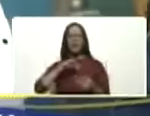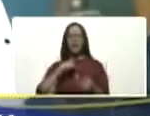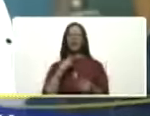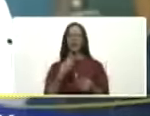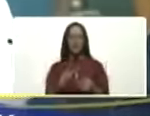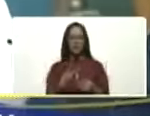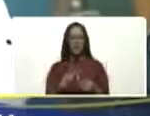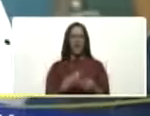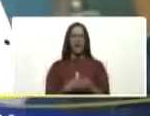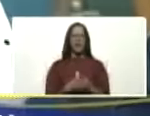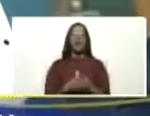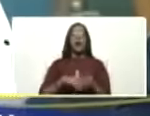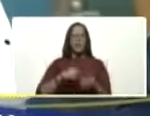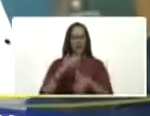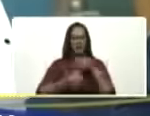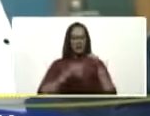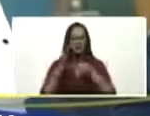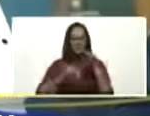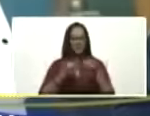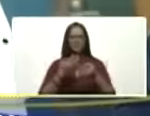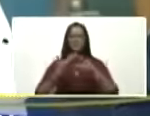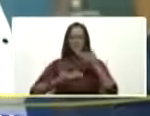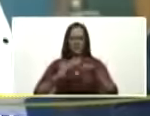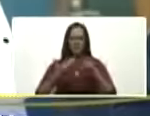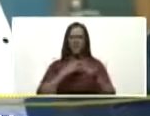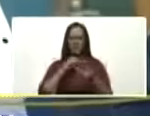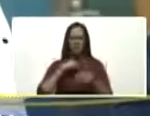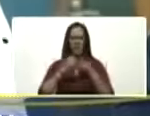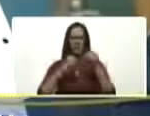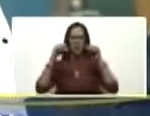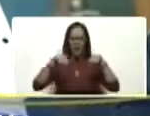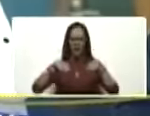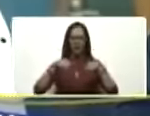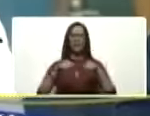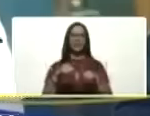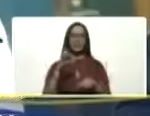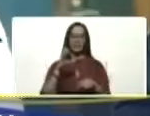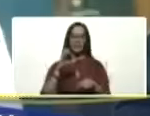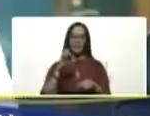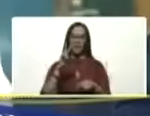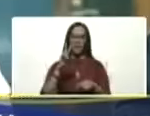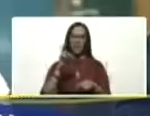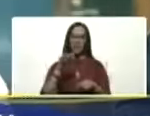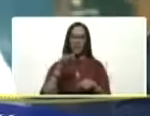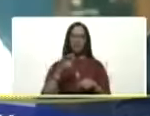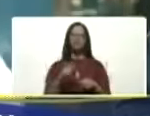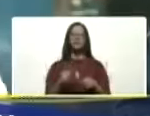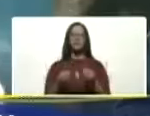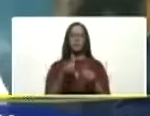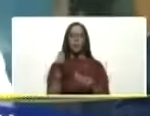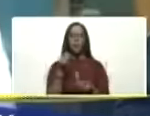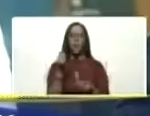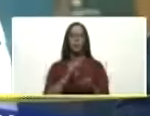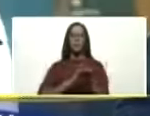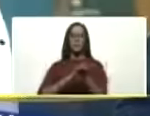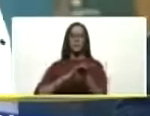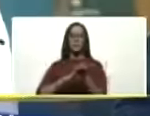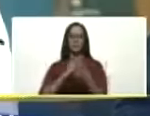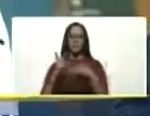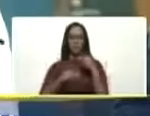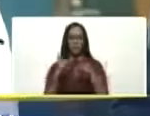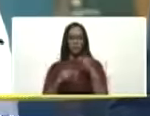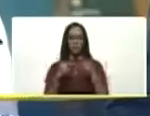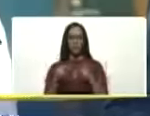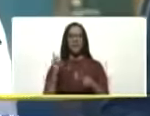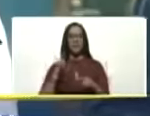CPT, puede explicar los procesos que nosotros hacemos aquí en CBG Cabelum y cómo se ha venido recuperando no solamente la producción,